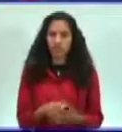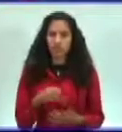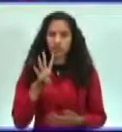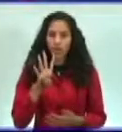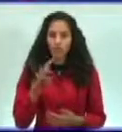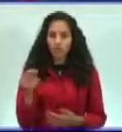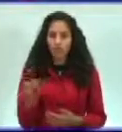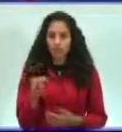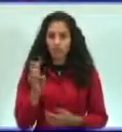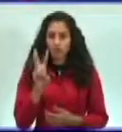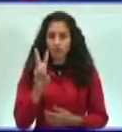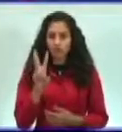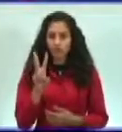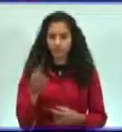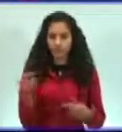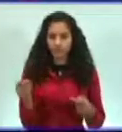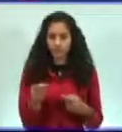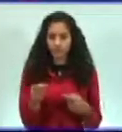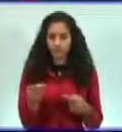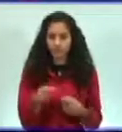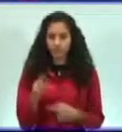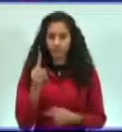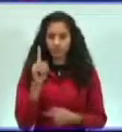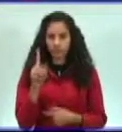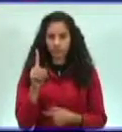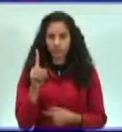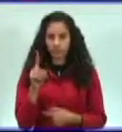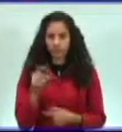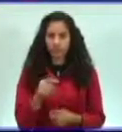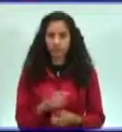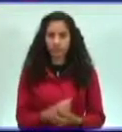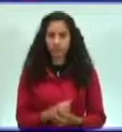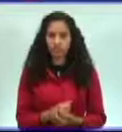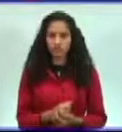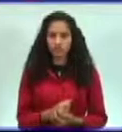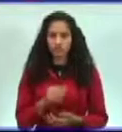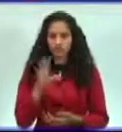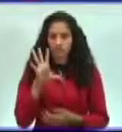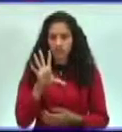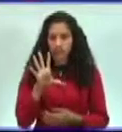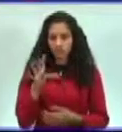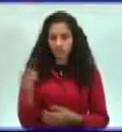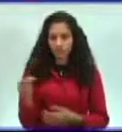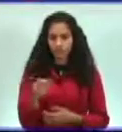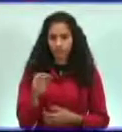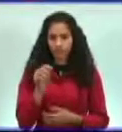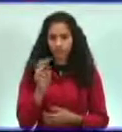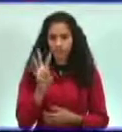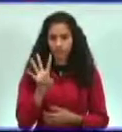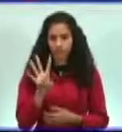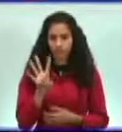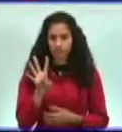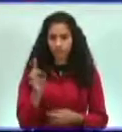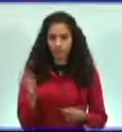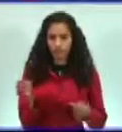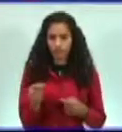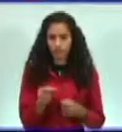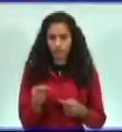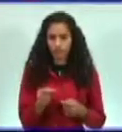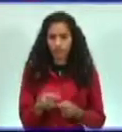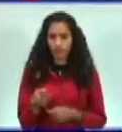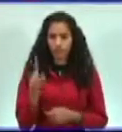4 menos 3 es igual a 1. 5 menos 4